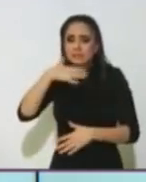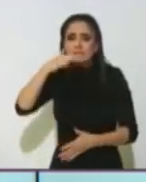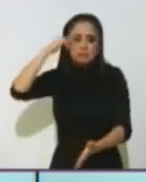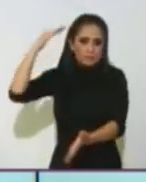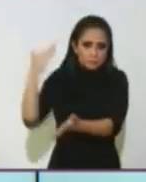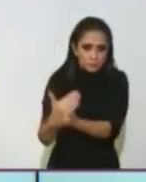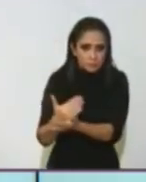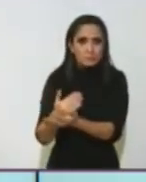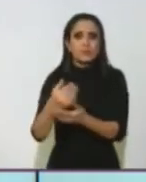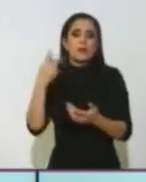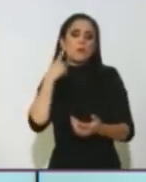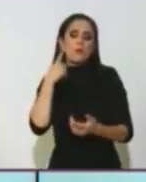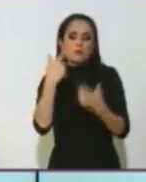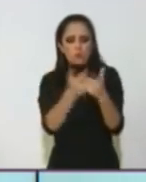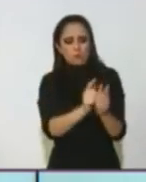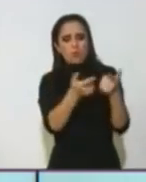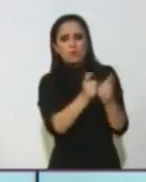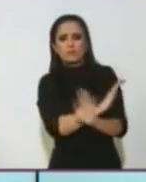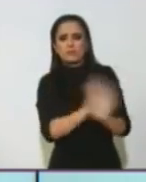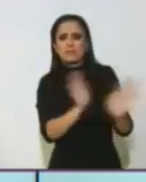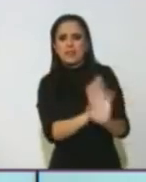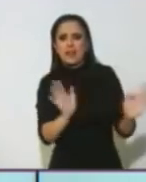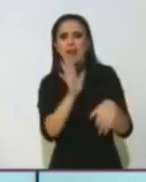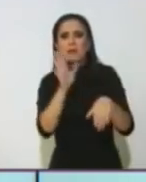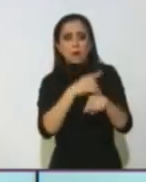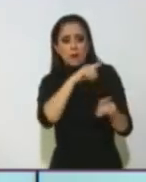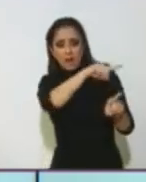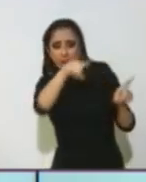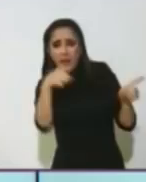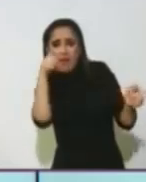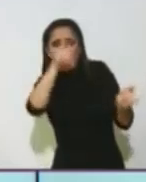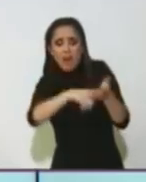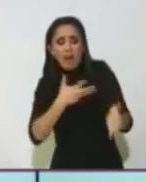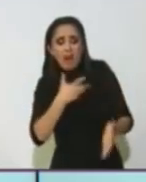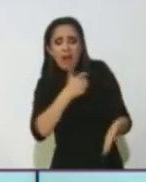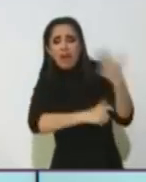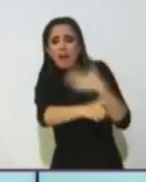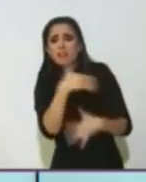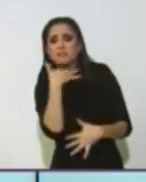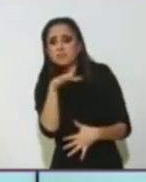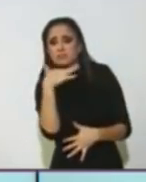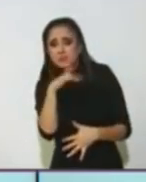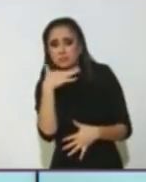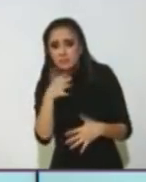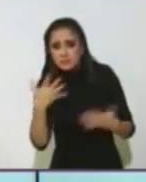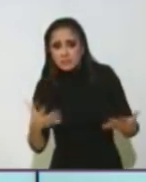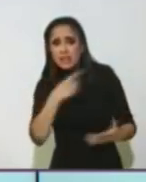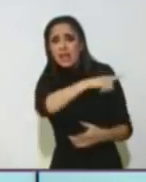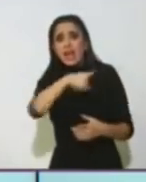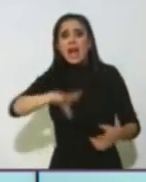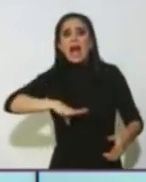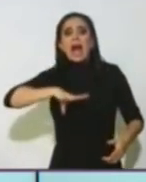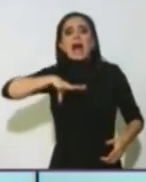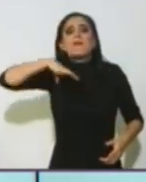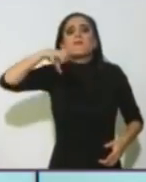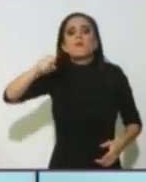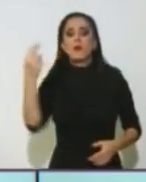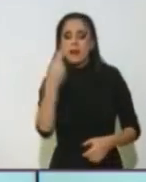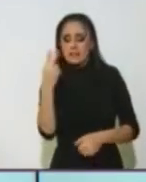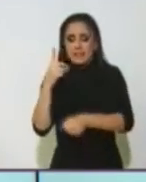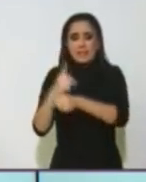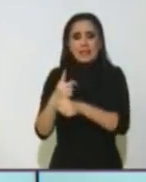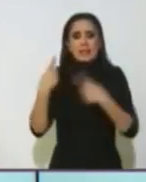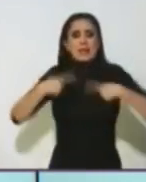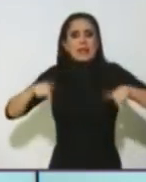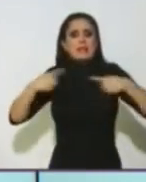situación de los partidos políticos porque ellos son los que generan esta corrupción ellos son los que abusan de la necesidad de la gente en el